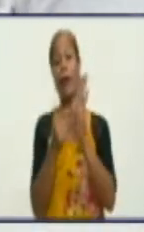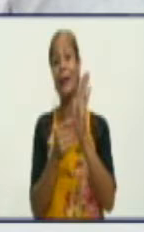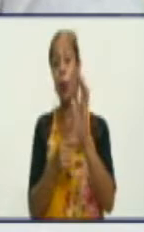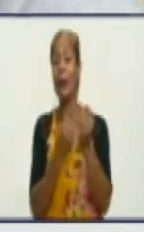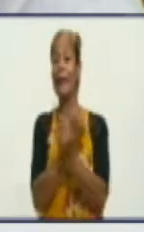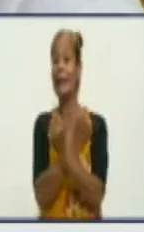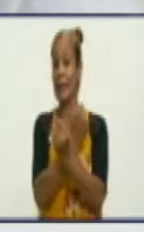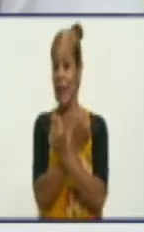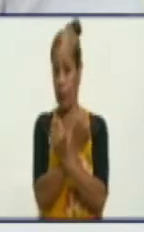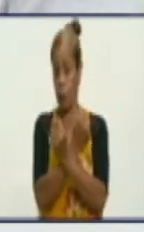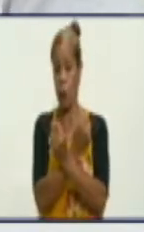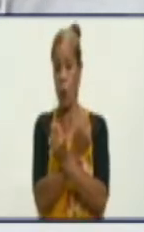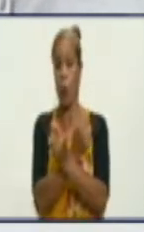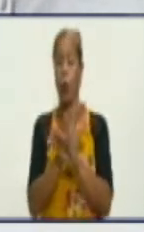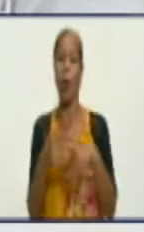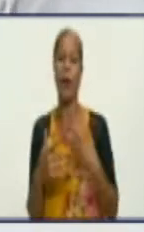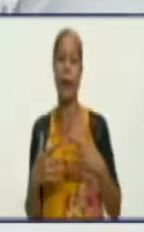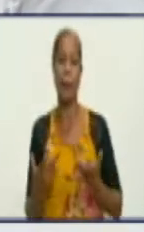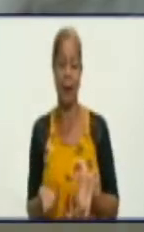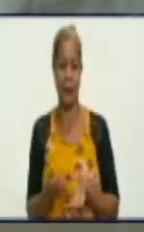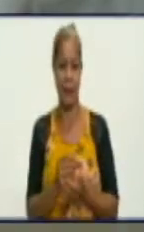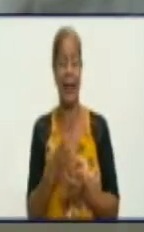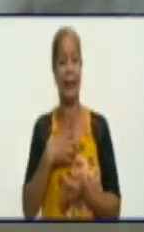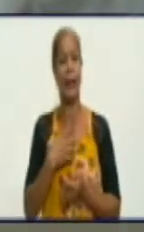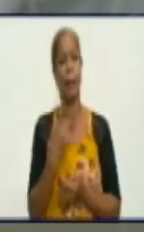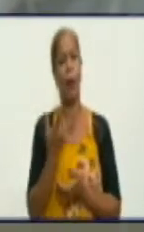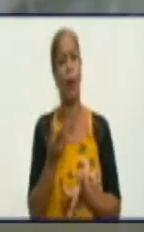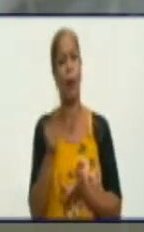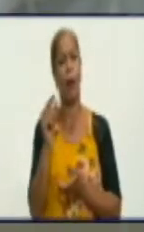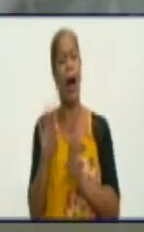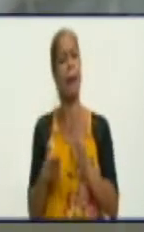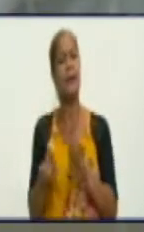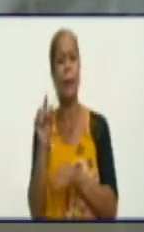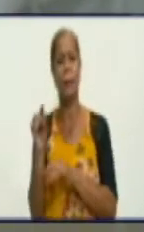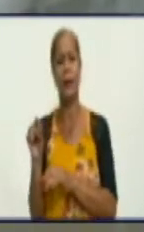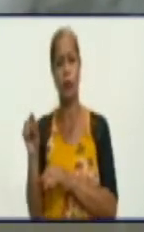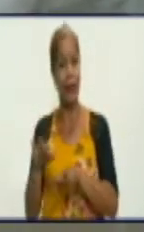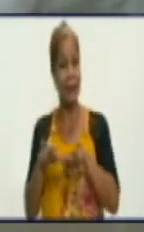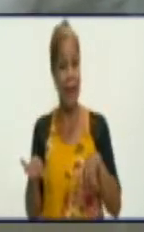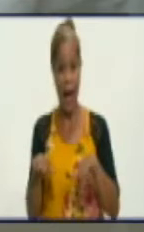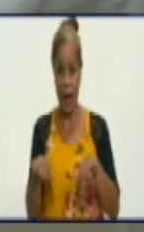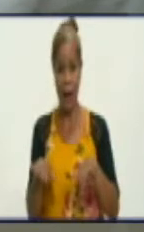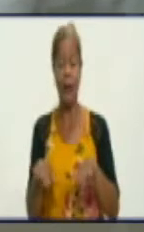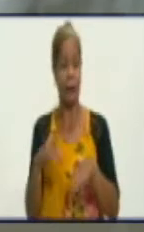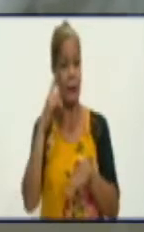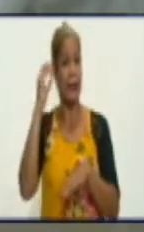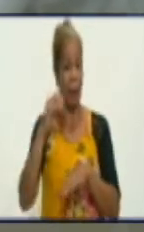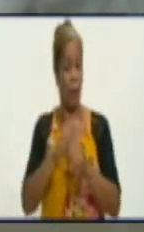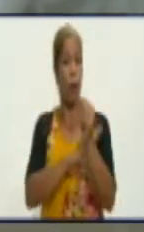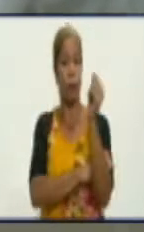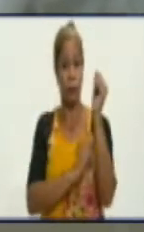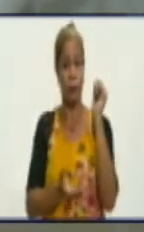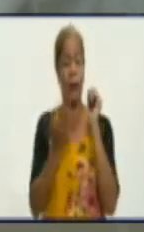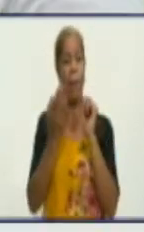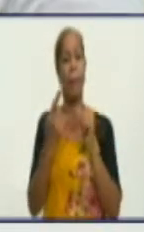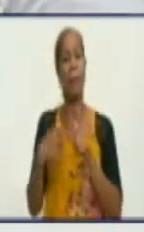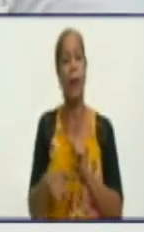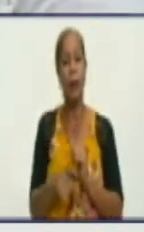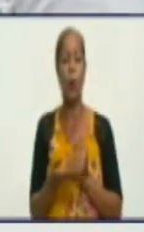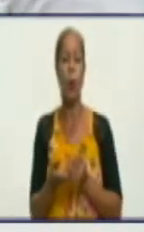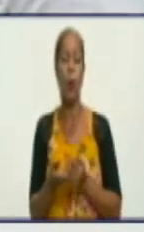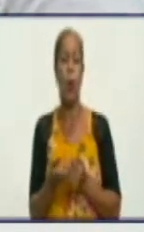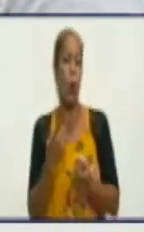predisponente. ¿Qué pasa con esto? Mira, tenemos pacientes que aparentemente ya son hipertensos, pero siguen con el hábito de fumar, o sea, siguen con el consumo de